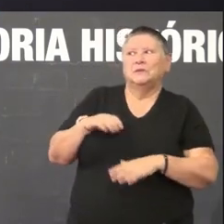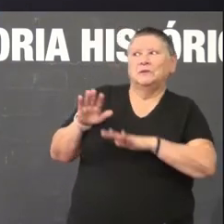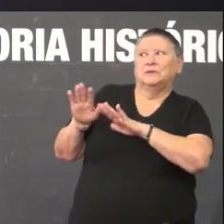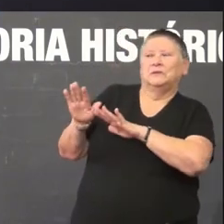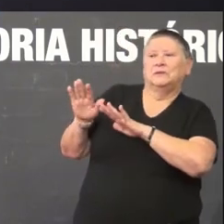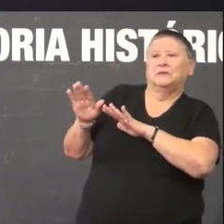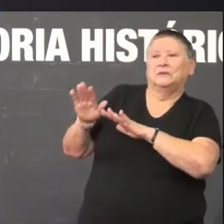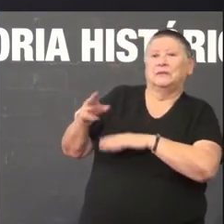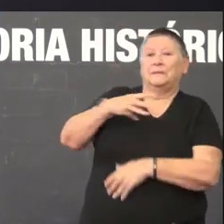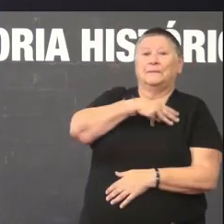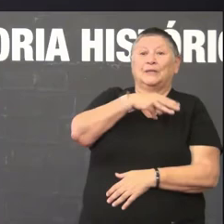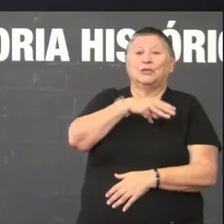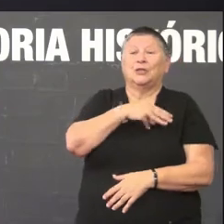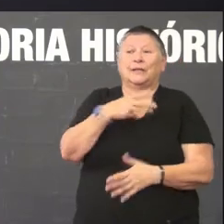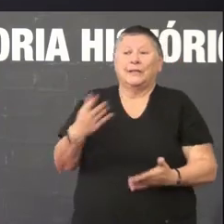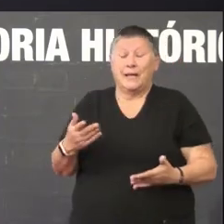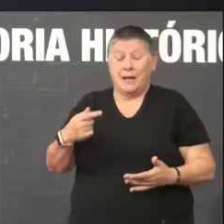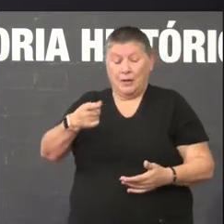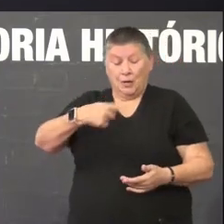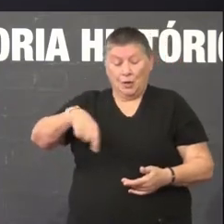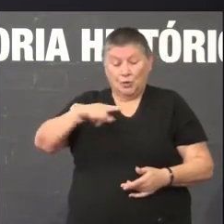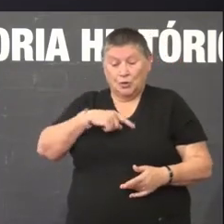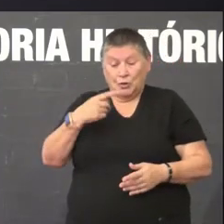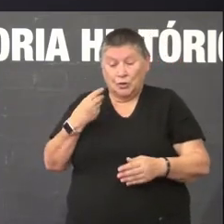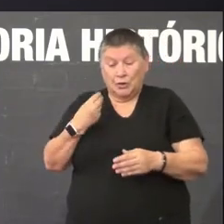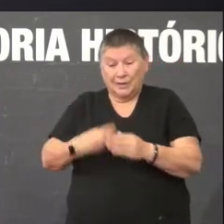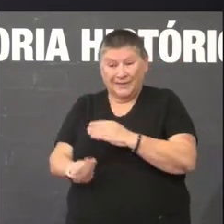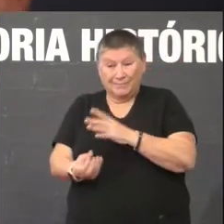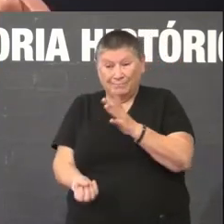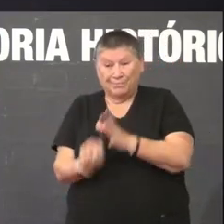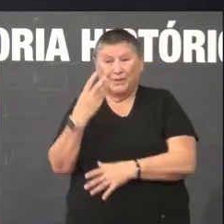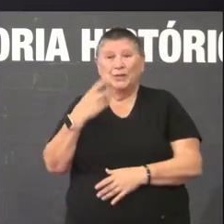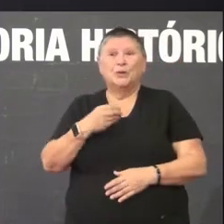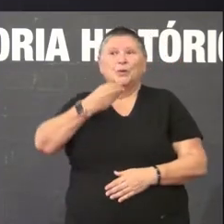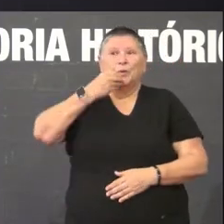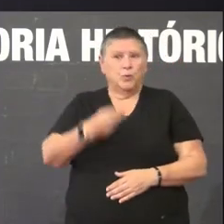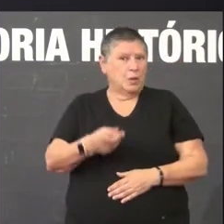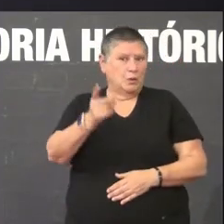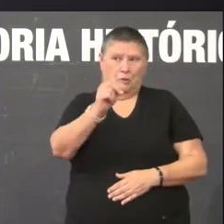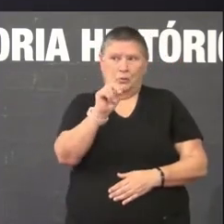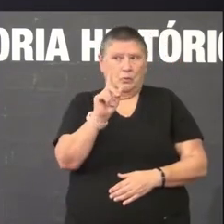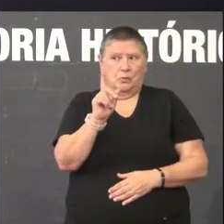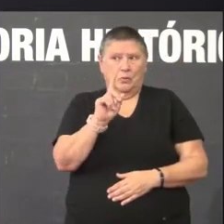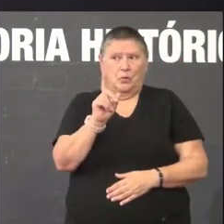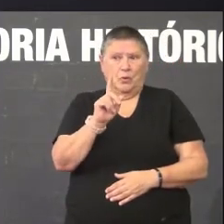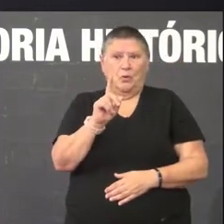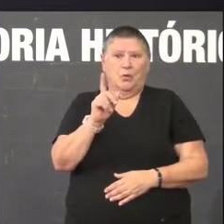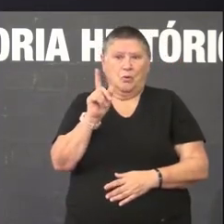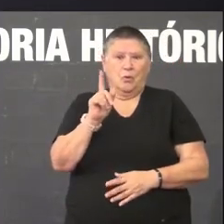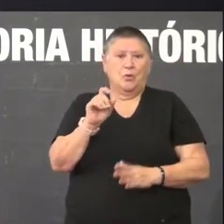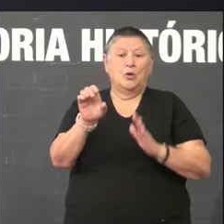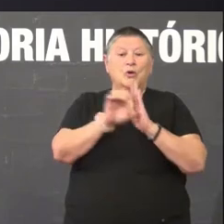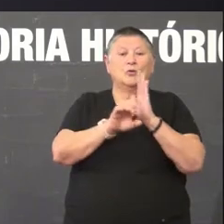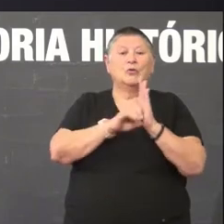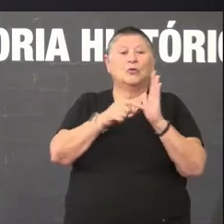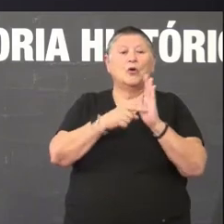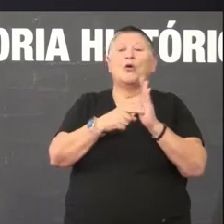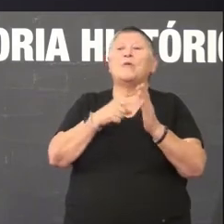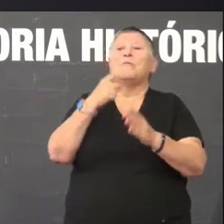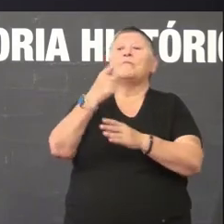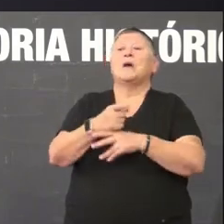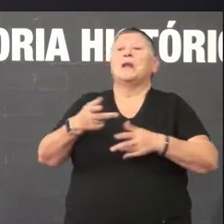intervención. Nuestro nacimiento no fue bueno. La Constitución marca claramente la libertad de